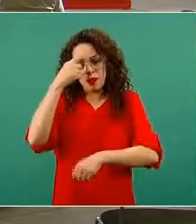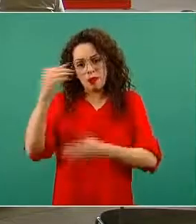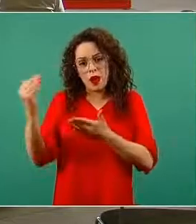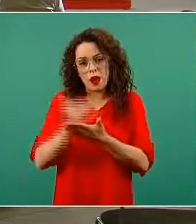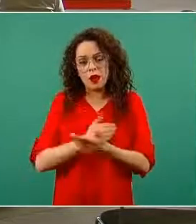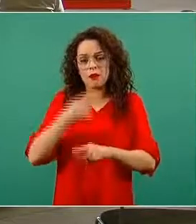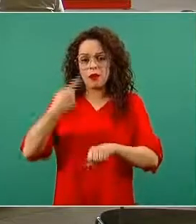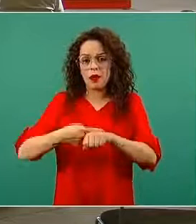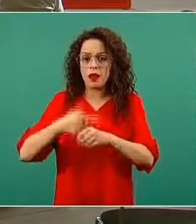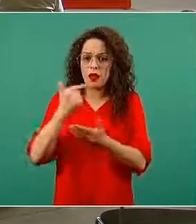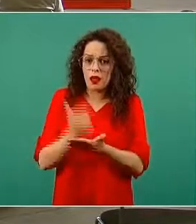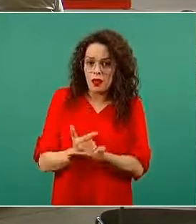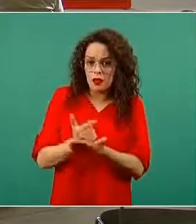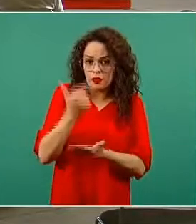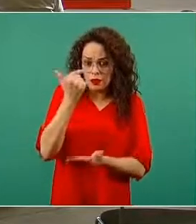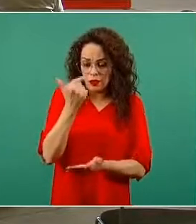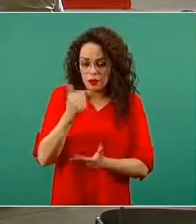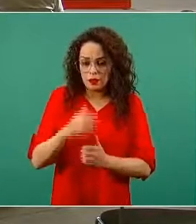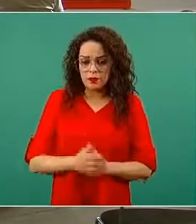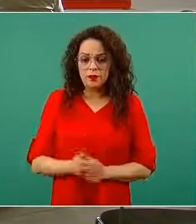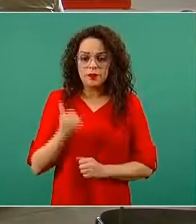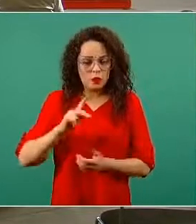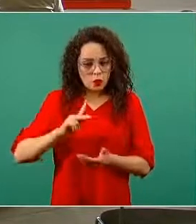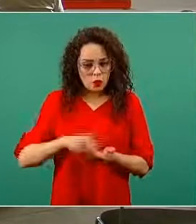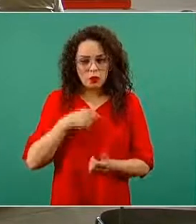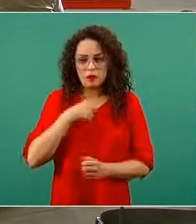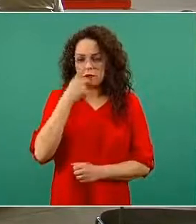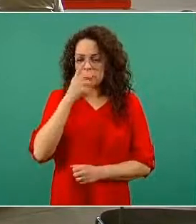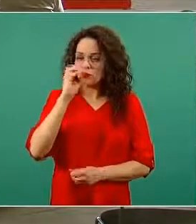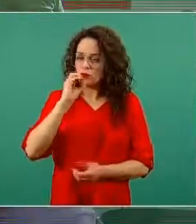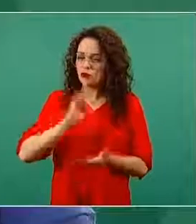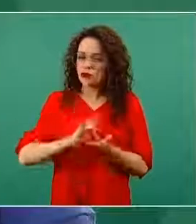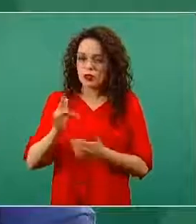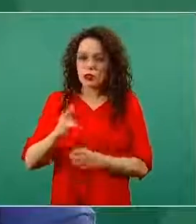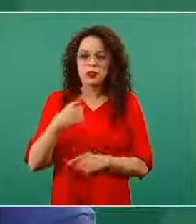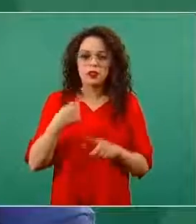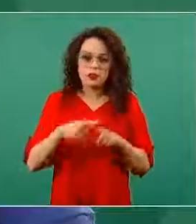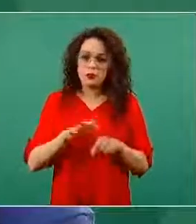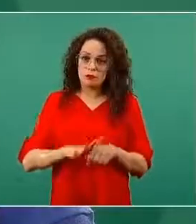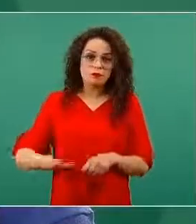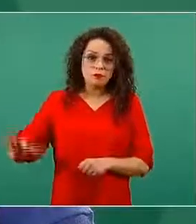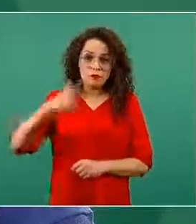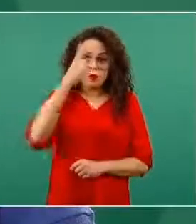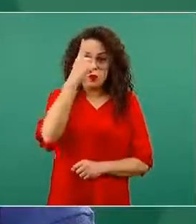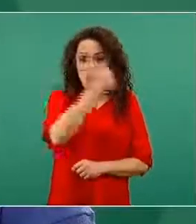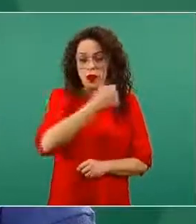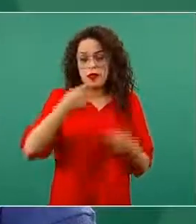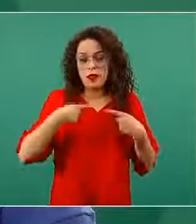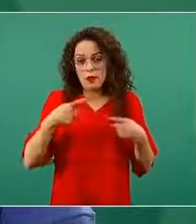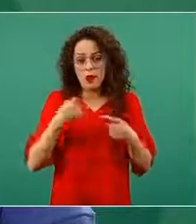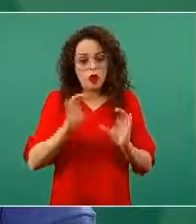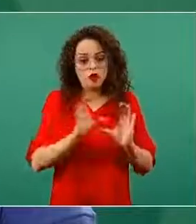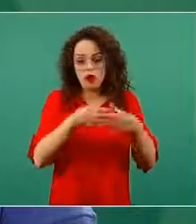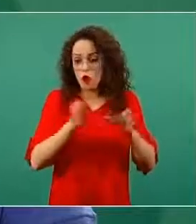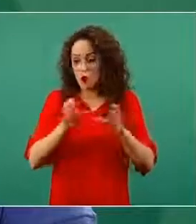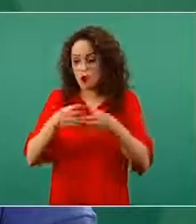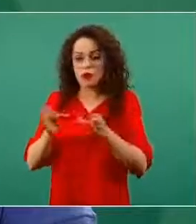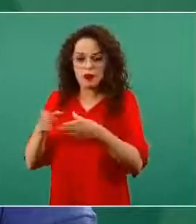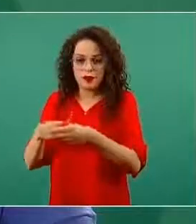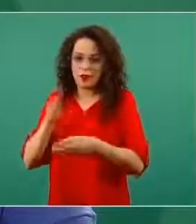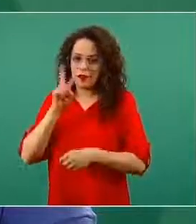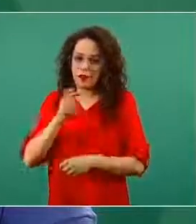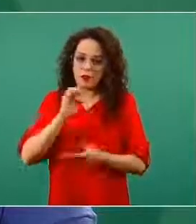y nuevamente agradecemos el apoyo pues de cada una de las personas, de las comunidades. Recordemos,